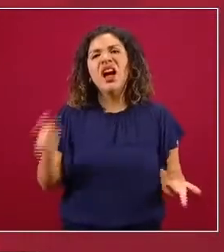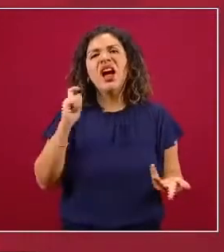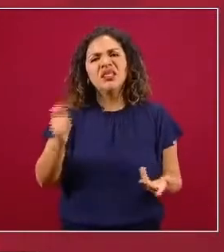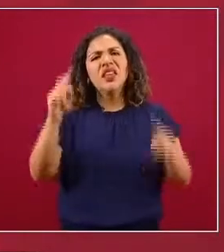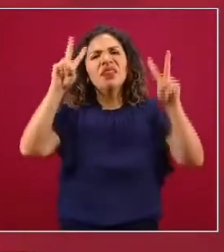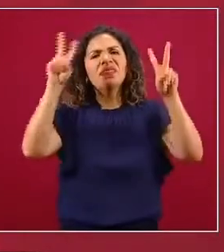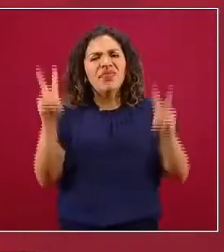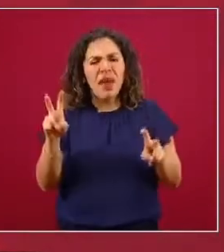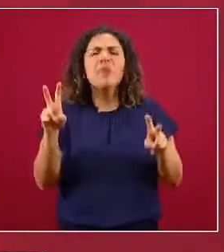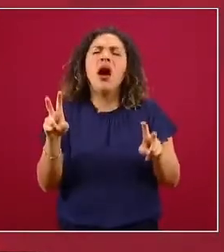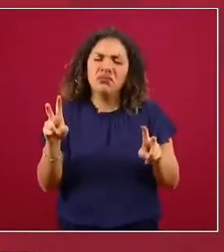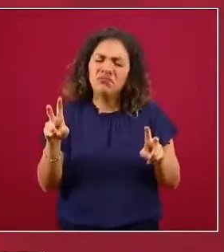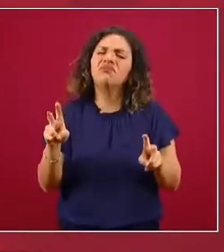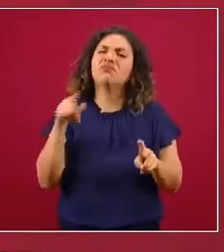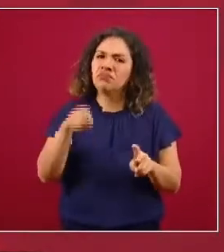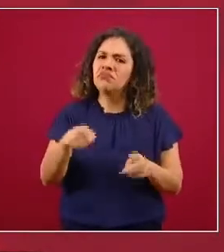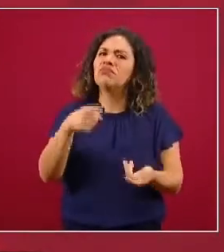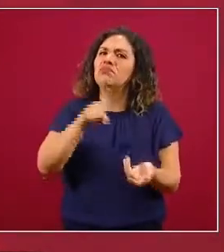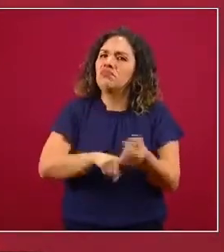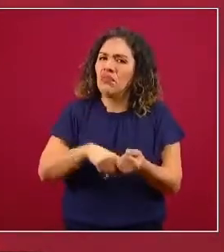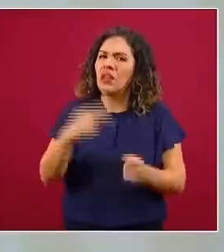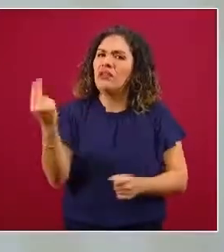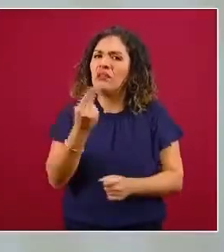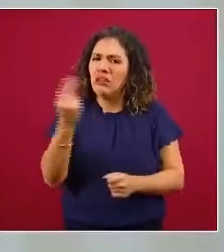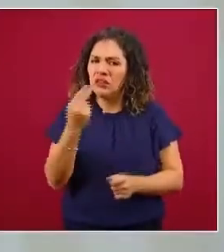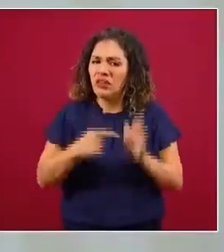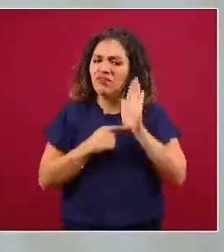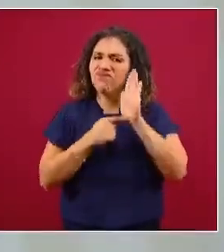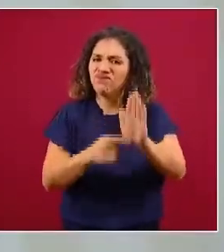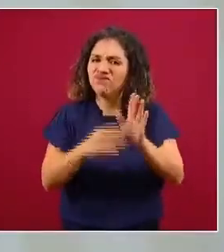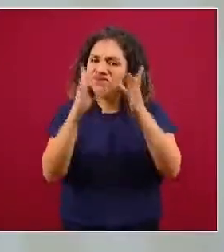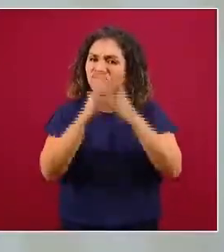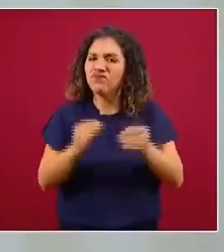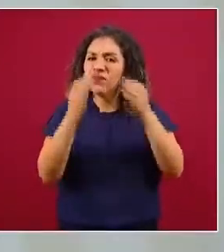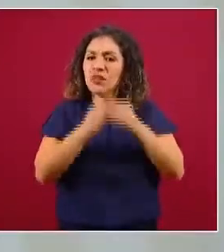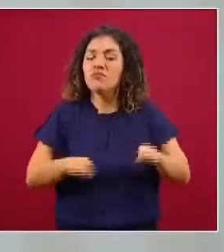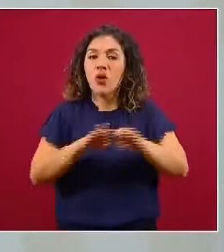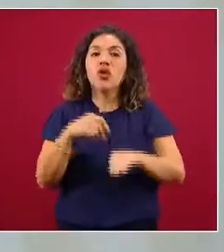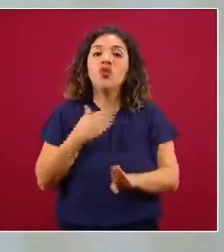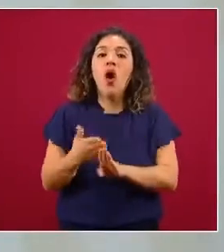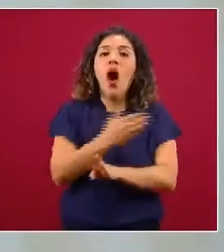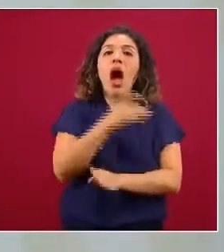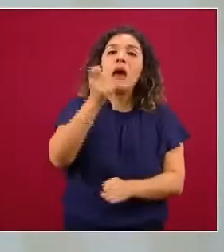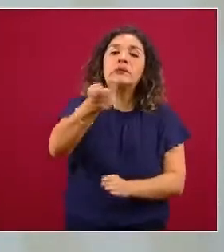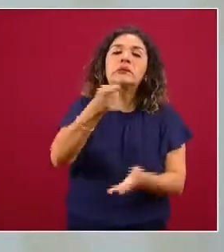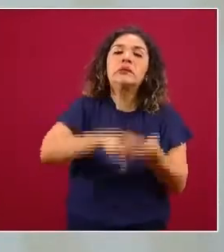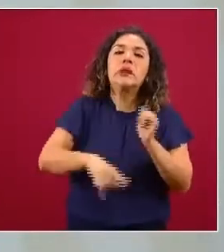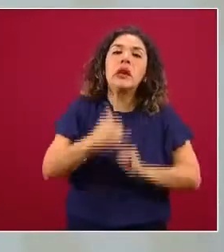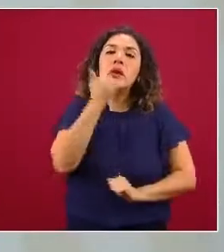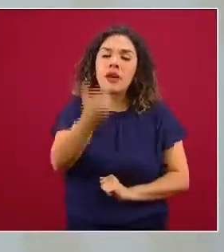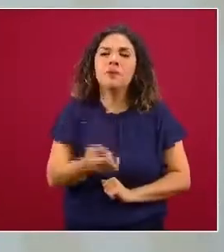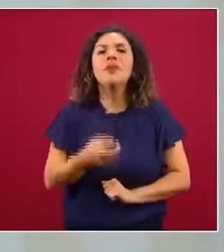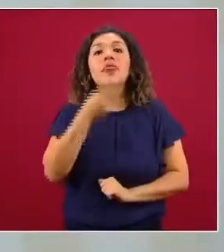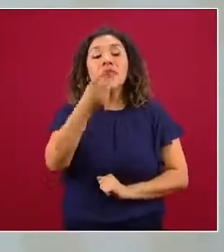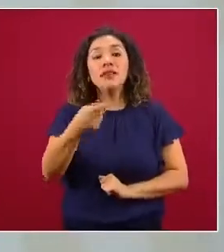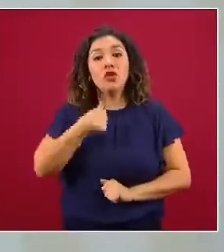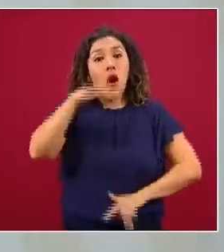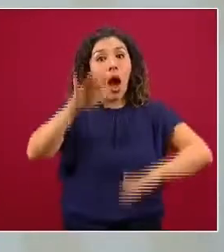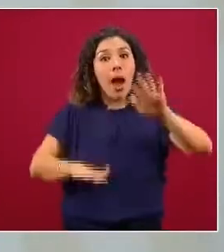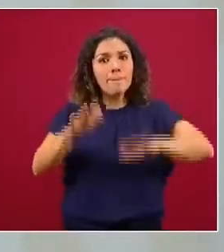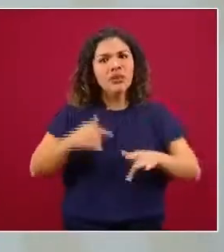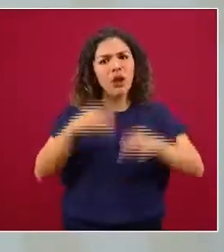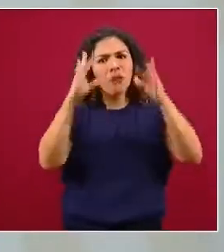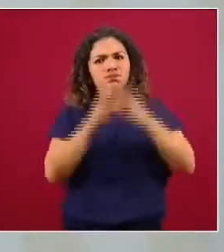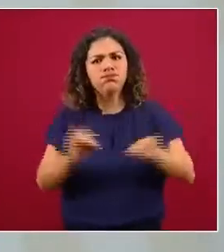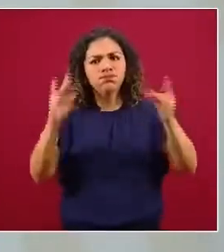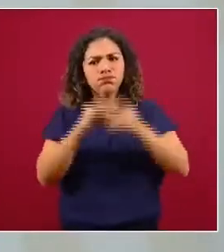tema relativamente menor, pero que creo que vale la pena declarar que estábamos en un error. Nos comenta que en algunas ocasiones, de manera